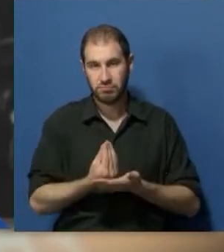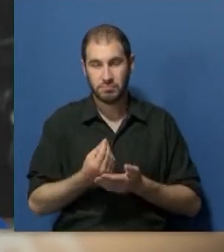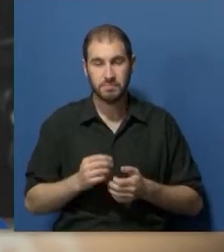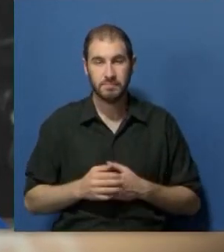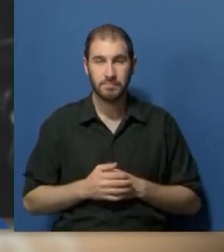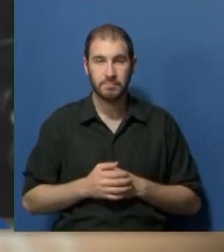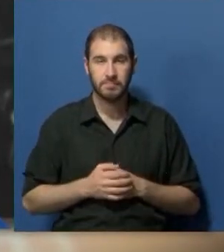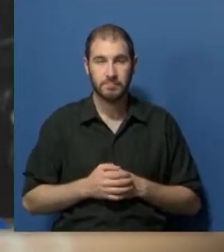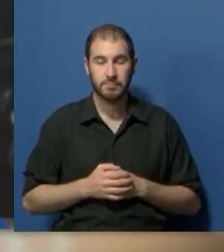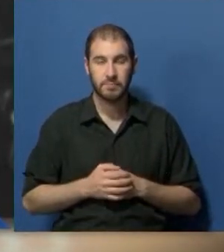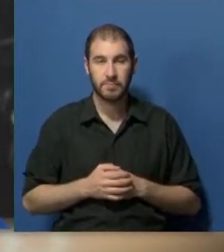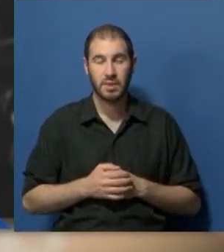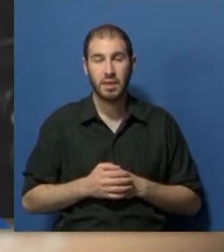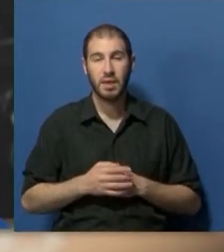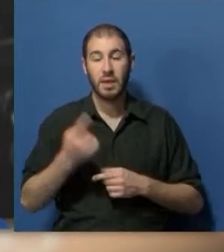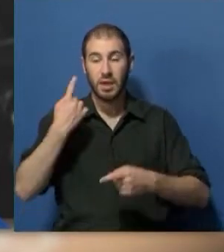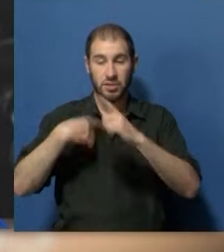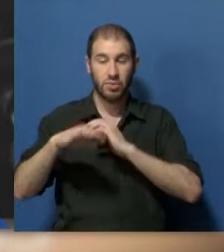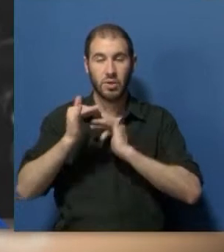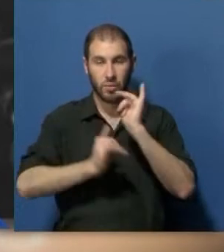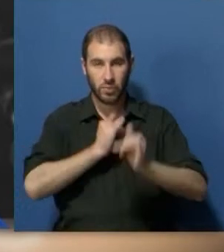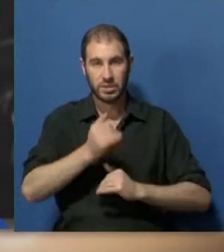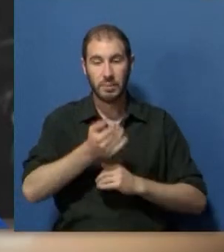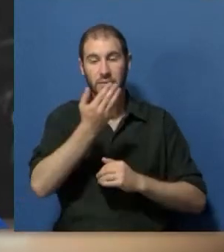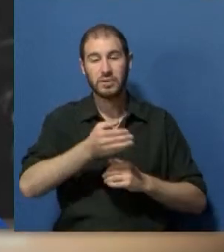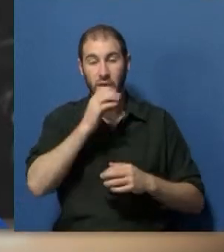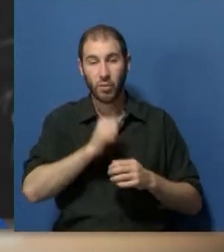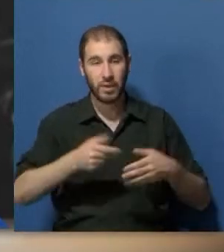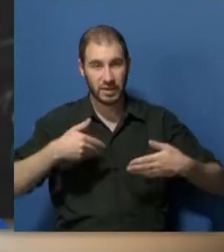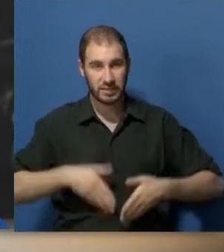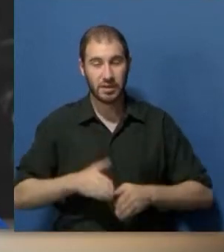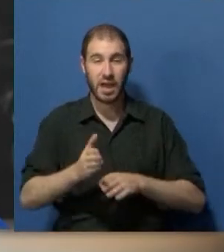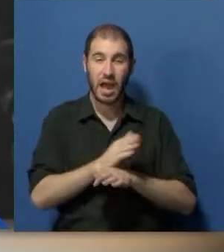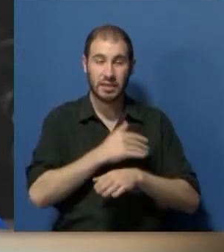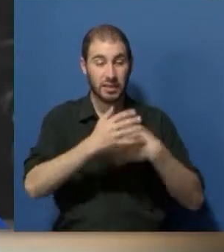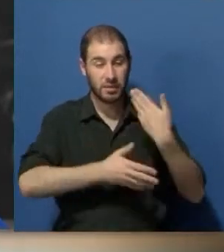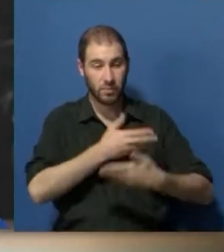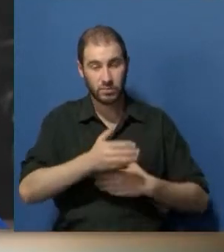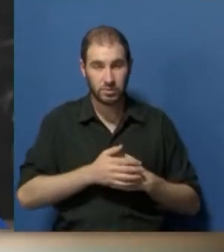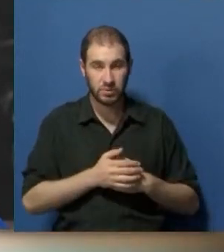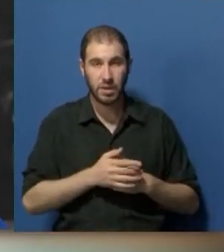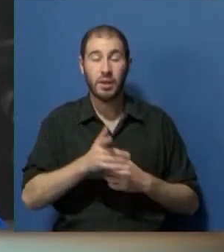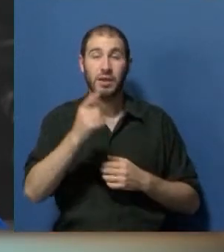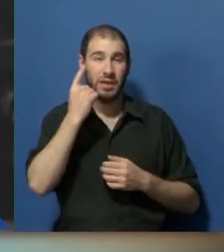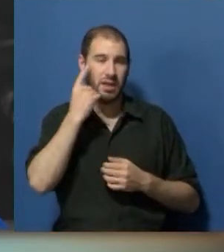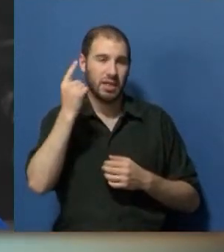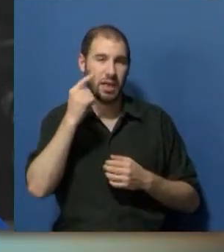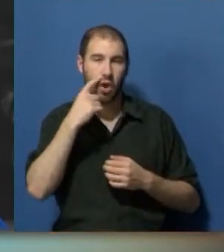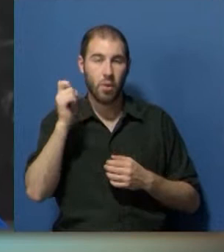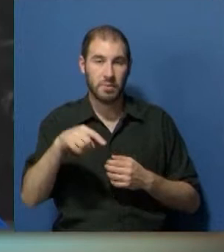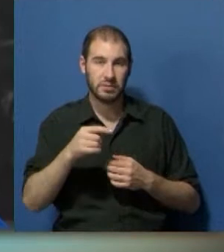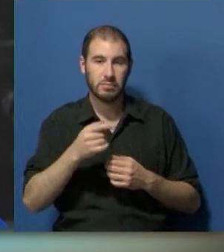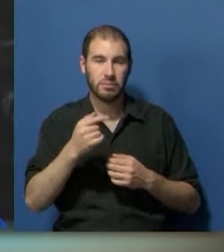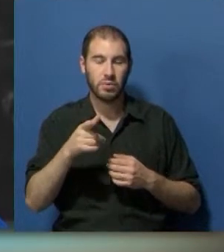Y dice la crónica, entre otras cosas, que los cubanos nacidos antes de la revolución lo consideraban a Fidel